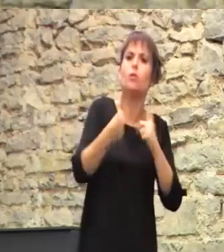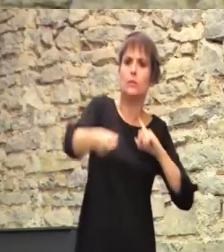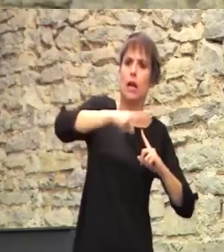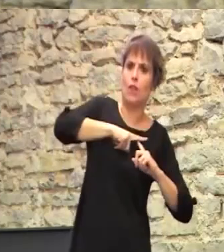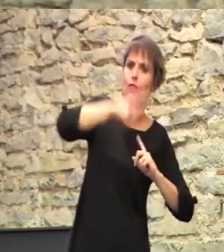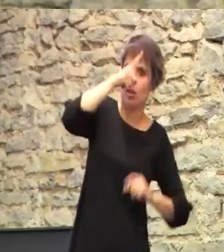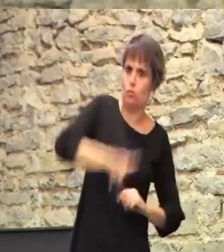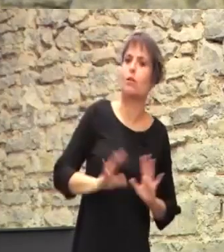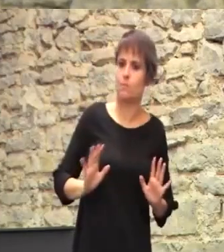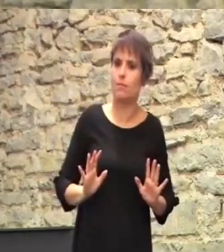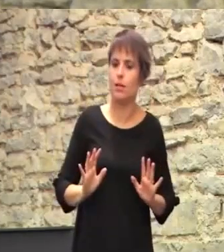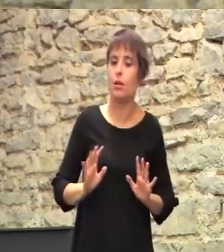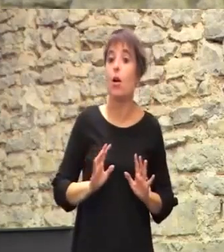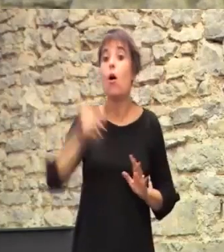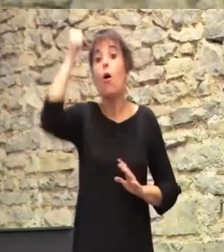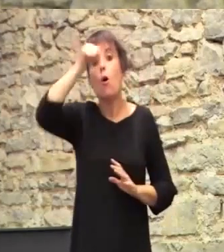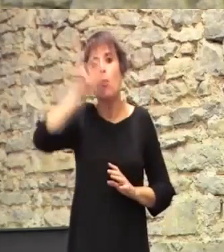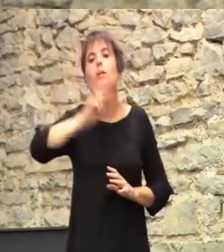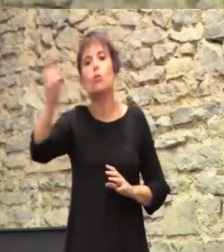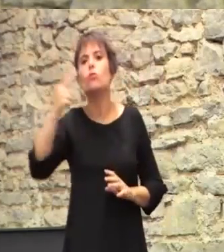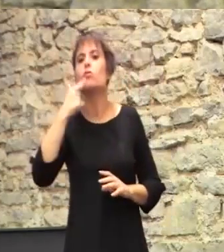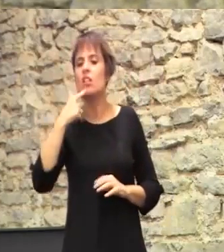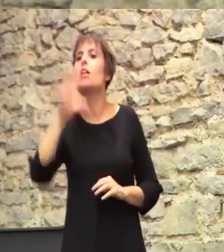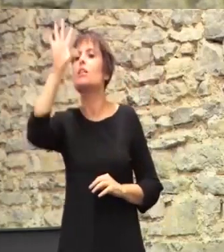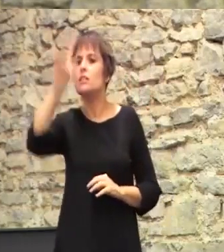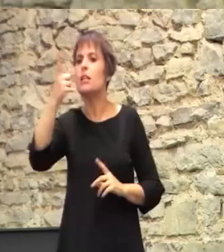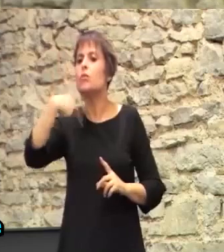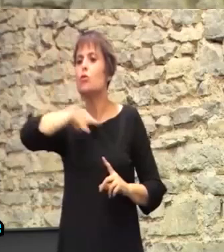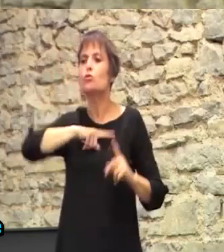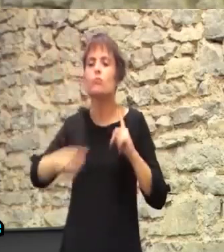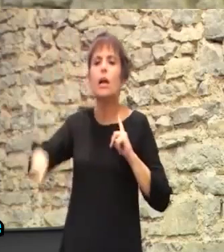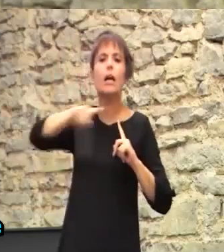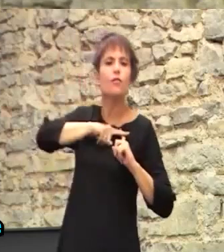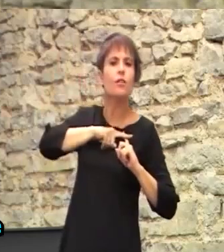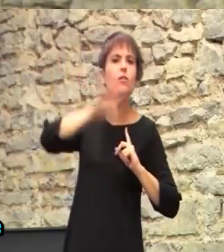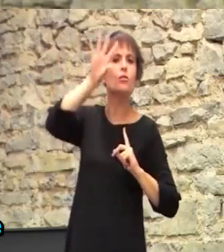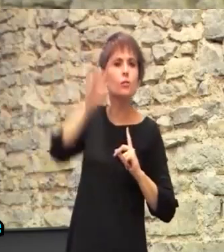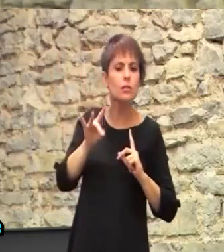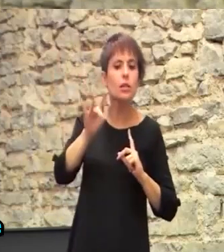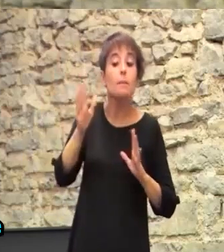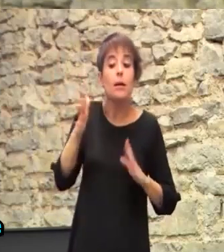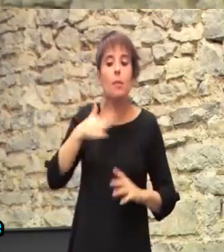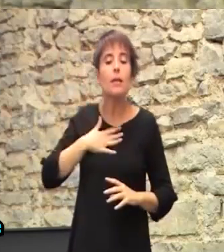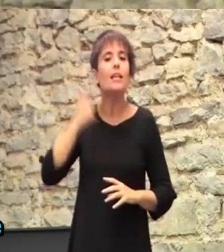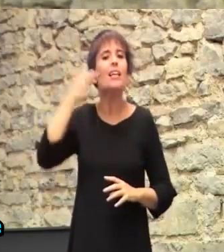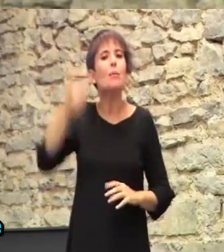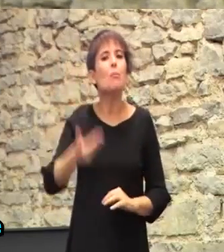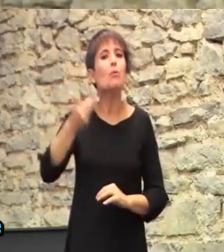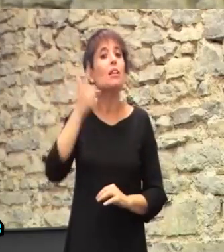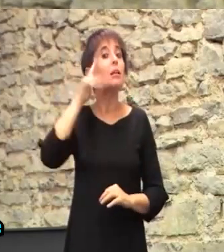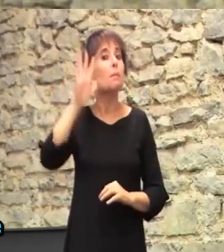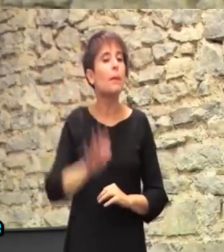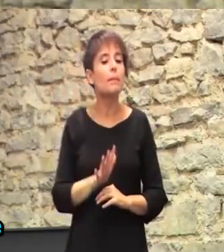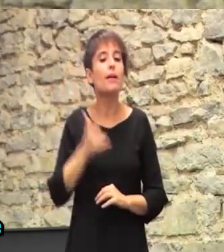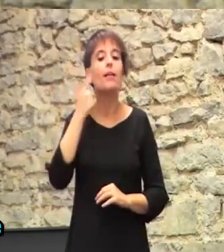otros dicen si esos están y tenemos que ver pero lo que nos parece más importante es es